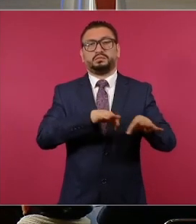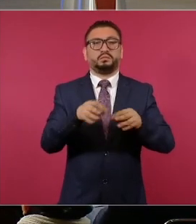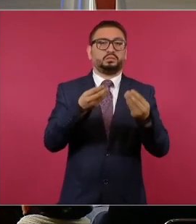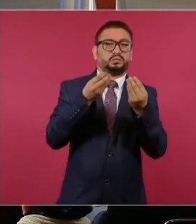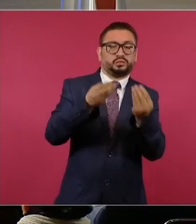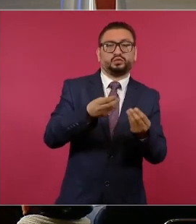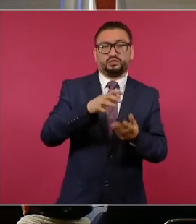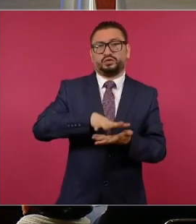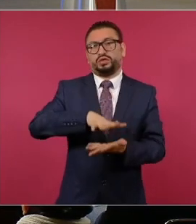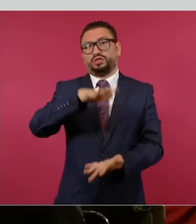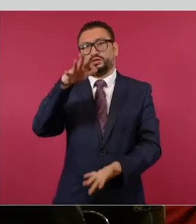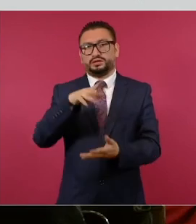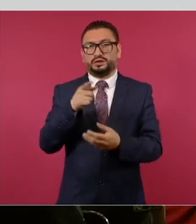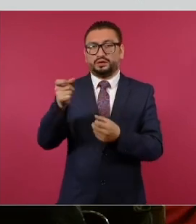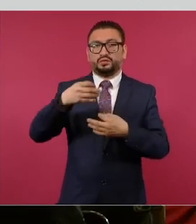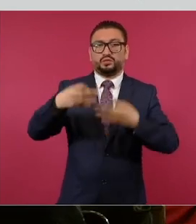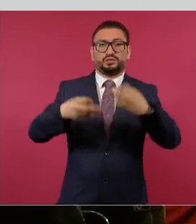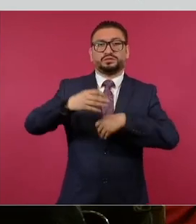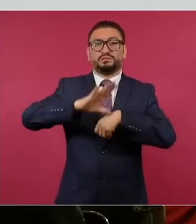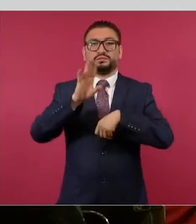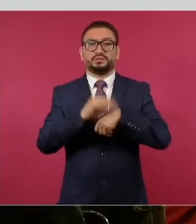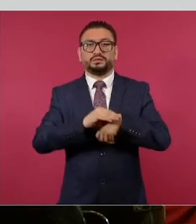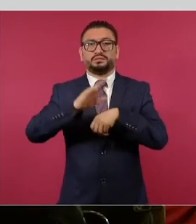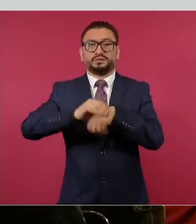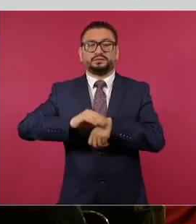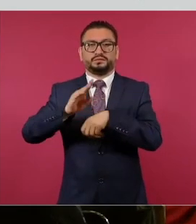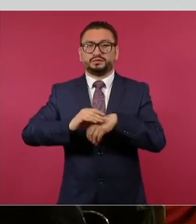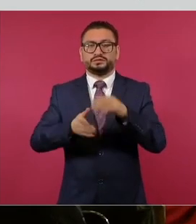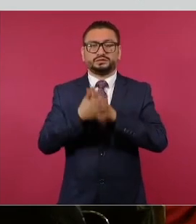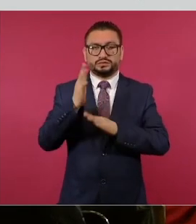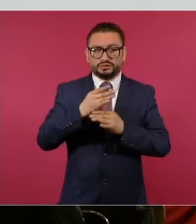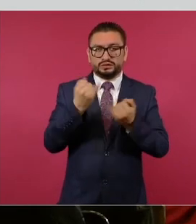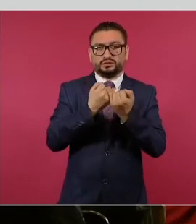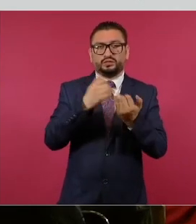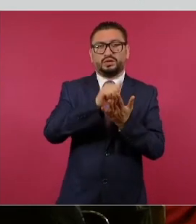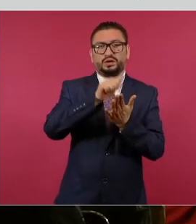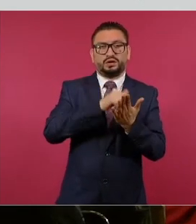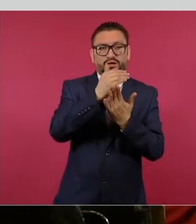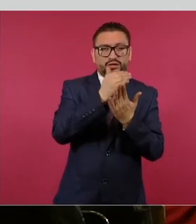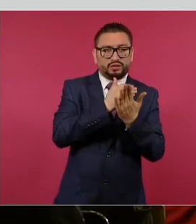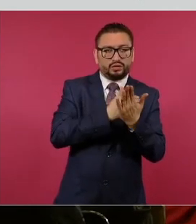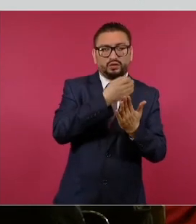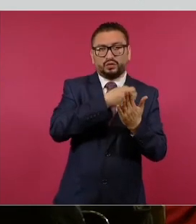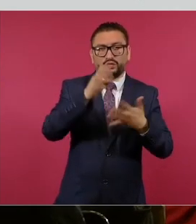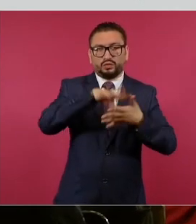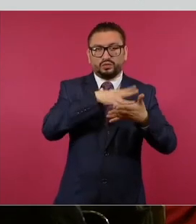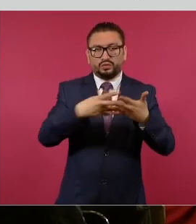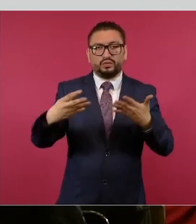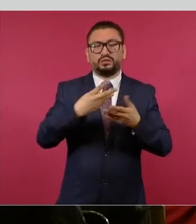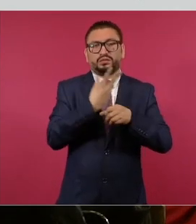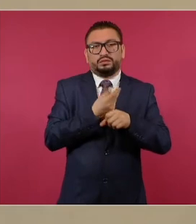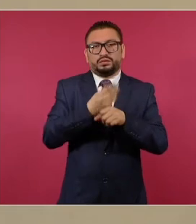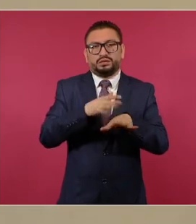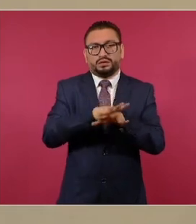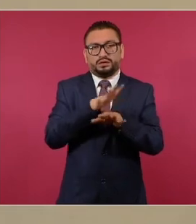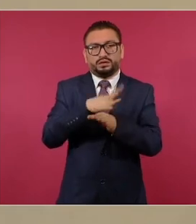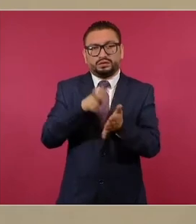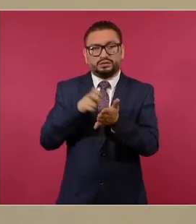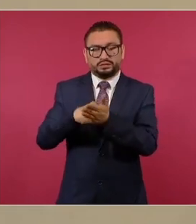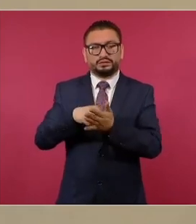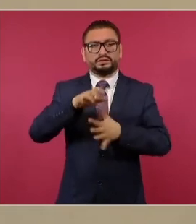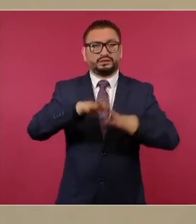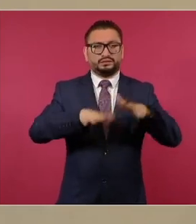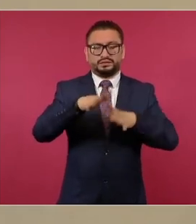excesivas, licencias de los jueces y ajustes en las agendas judiciales. En varios casos,